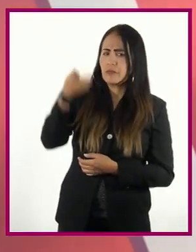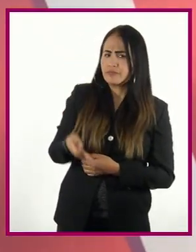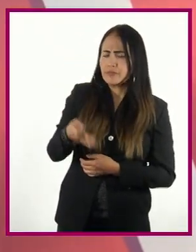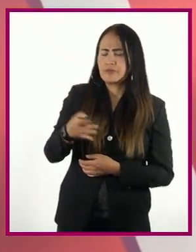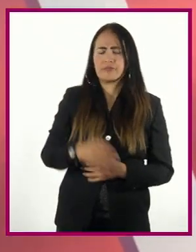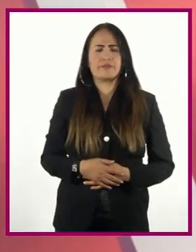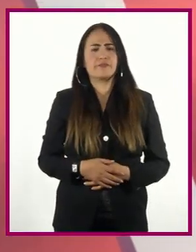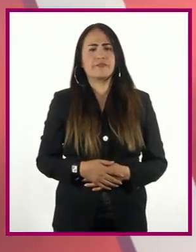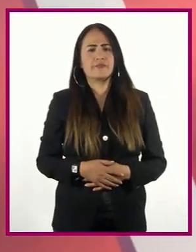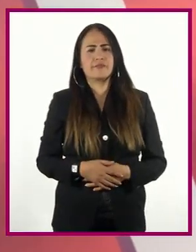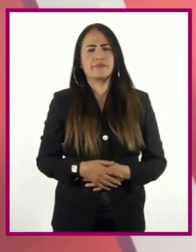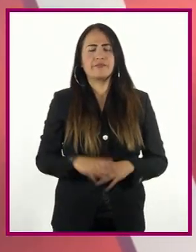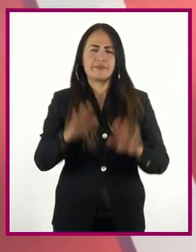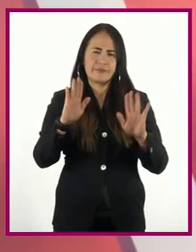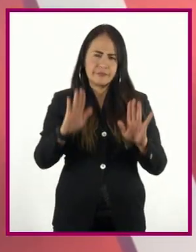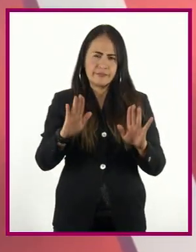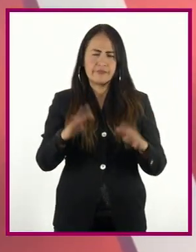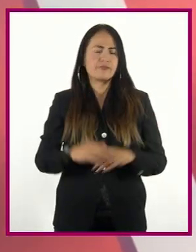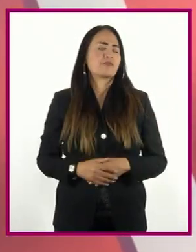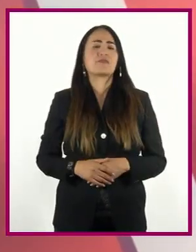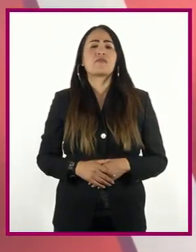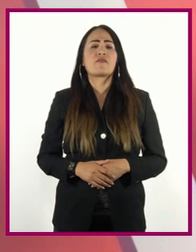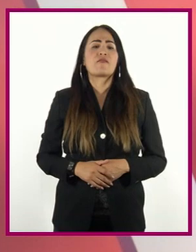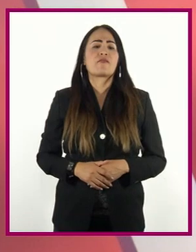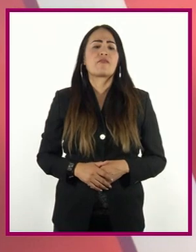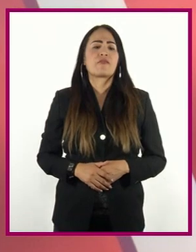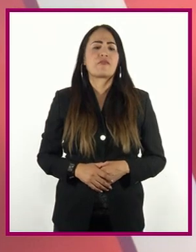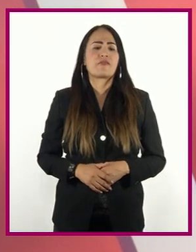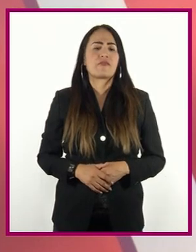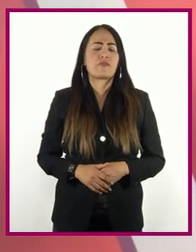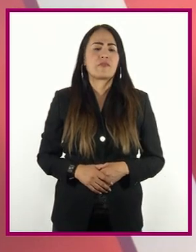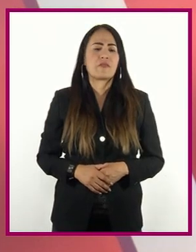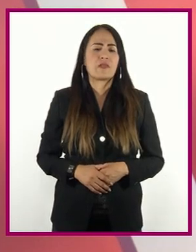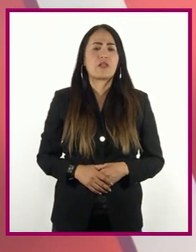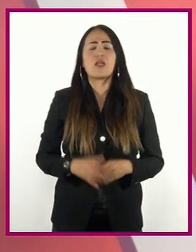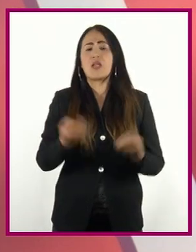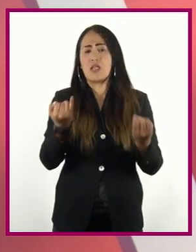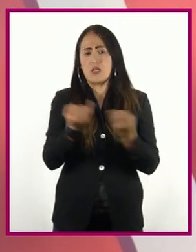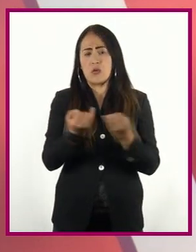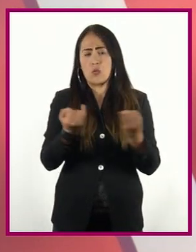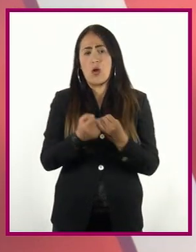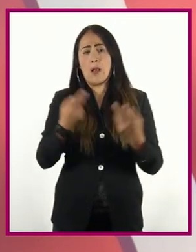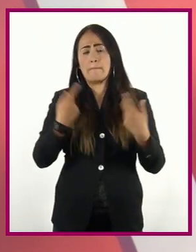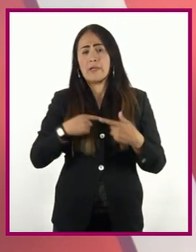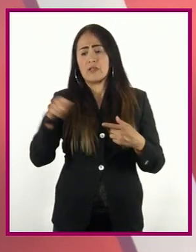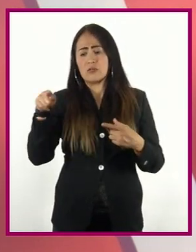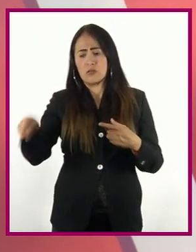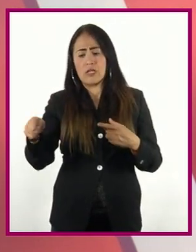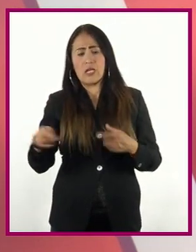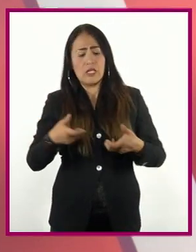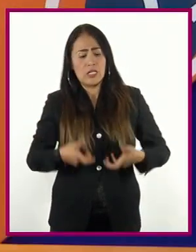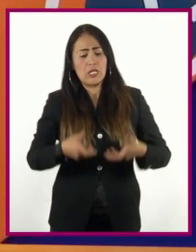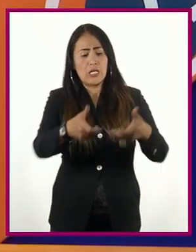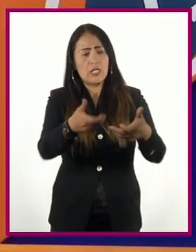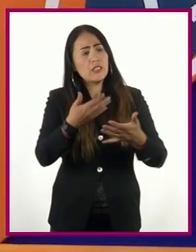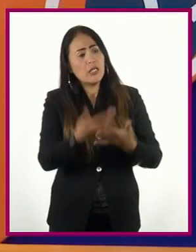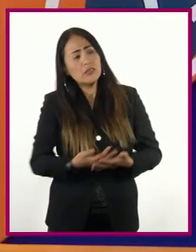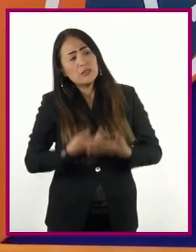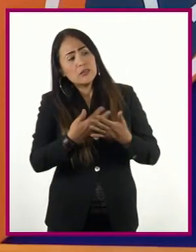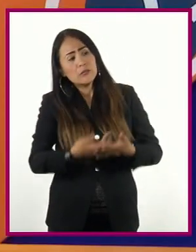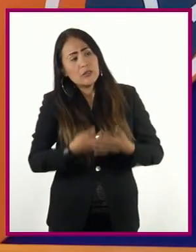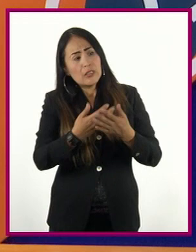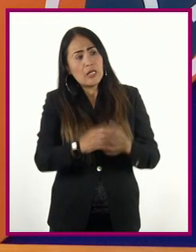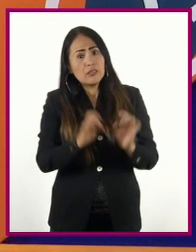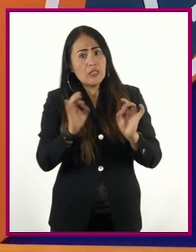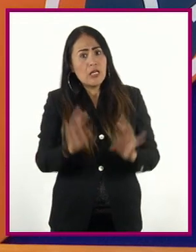Bueno, me refiero a que no creo que el entrevistador haya estado en la calle esperando al chef Miguel Ángel y le